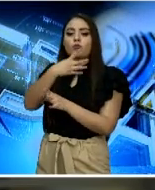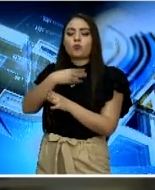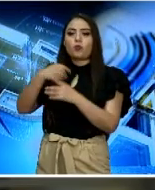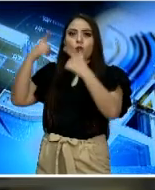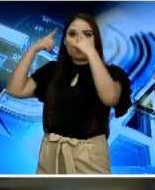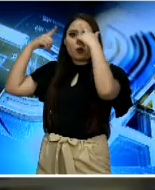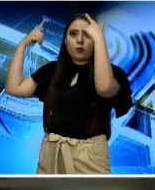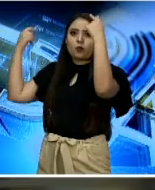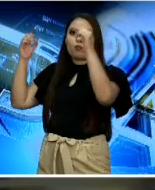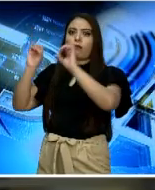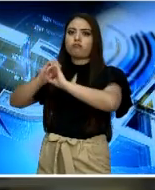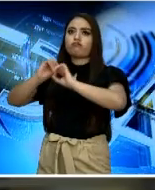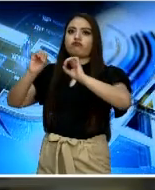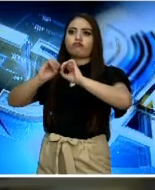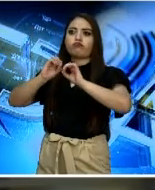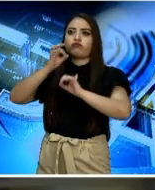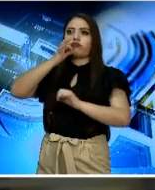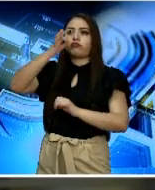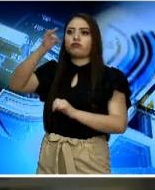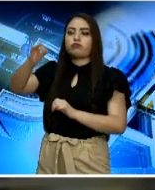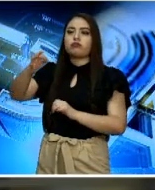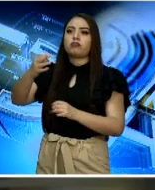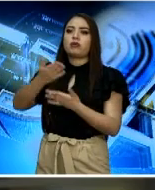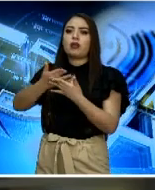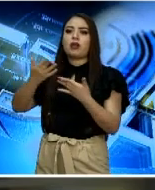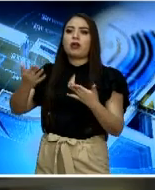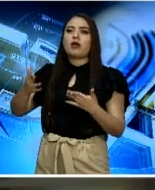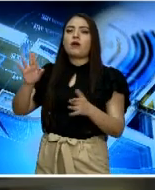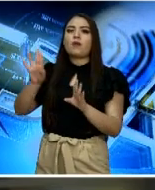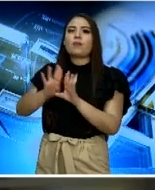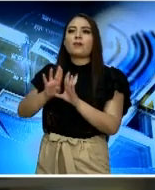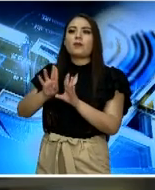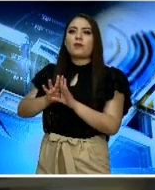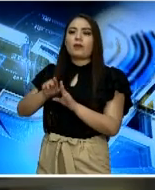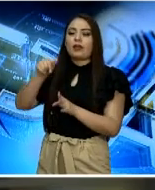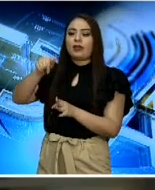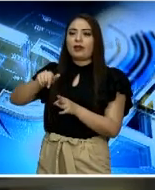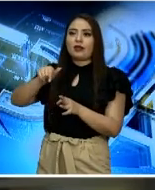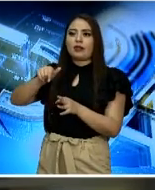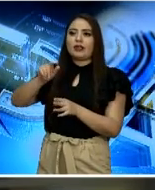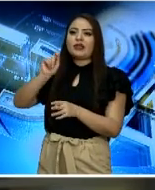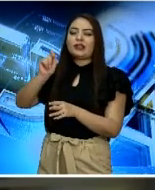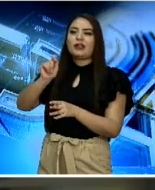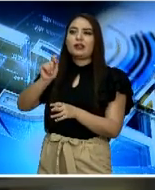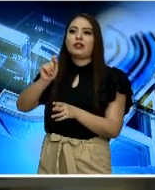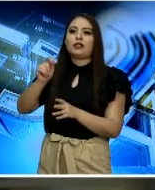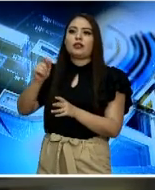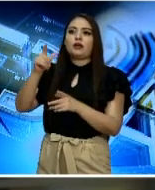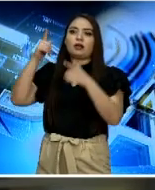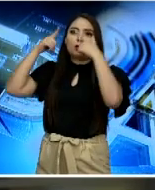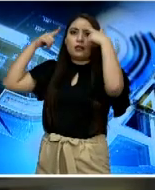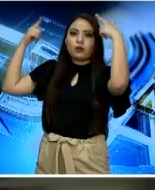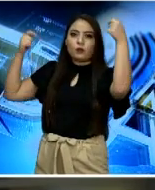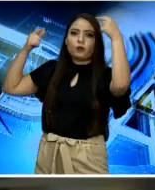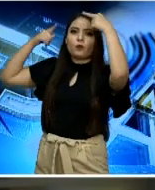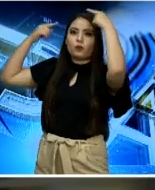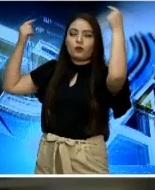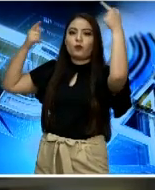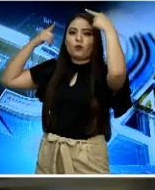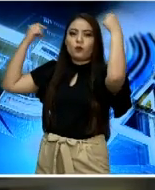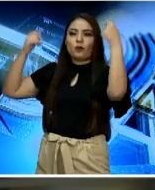están dando en nuestro país con motivo del fin de cursos de